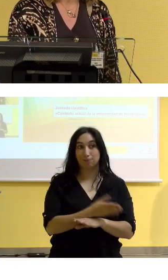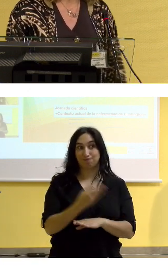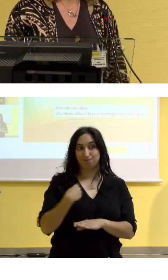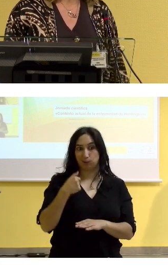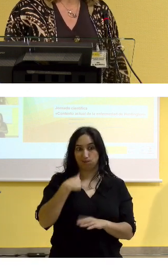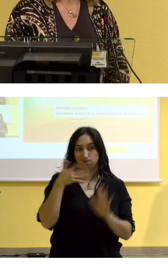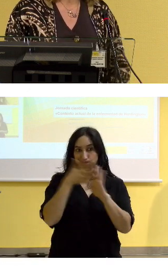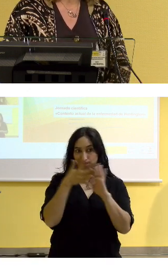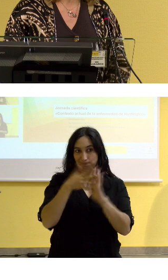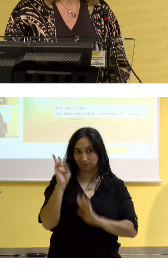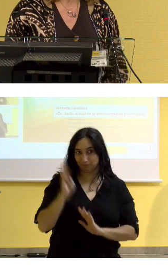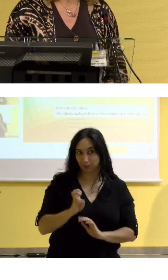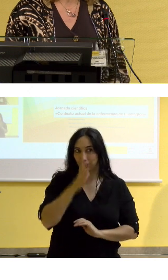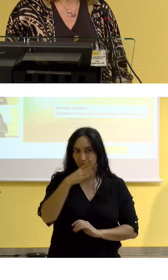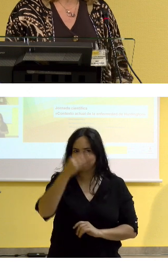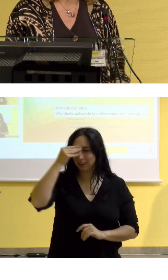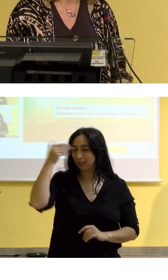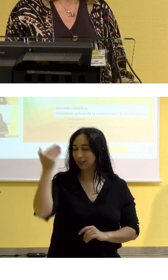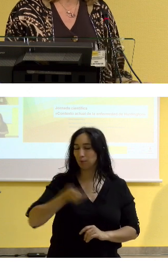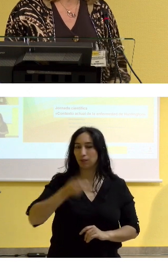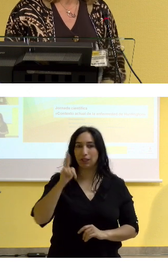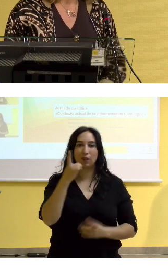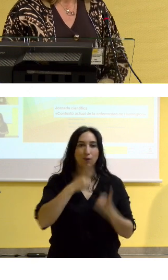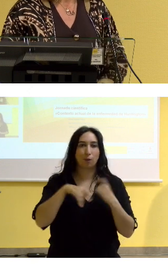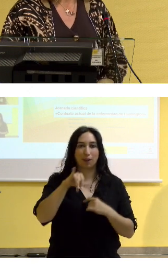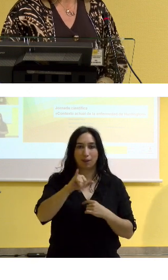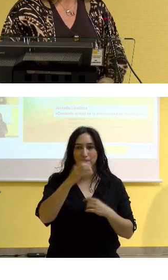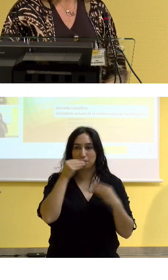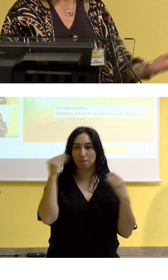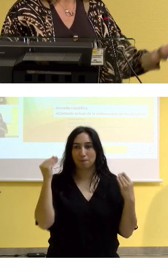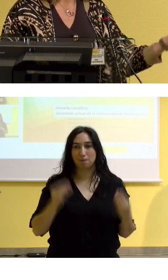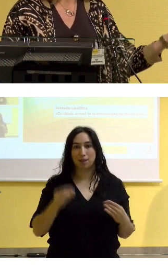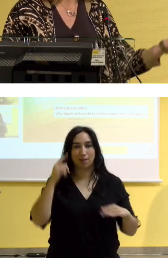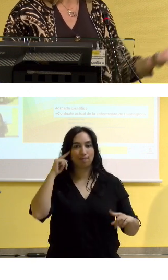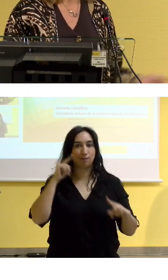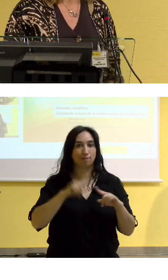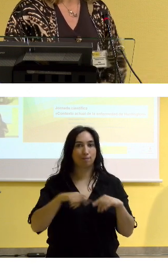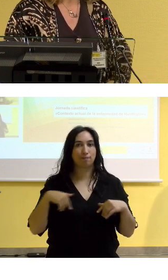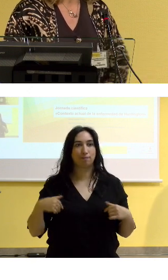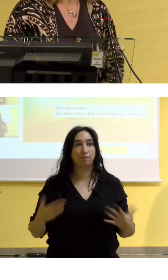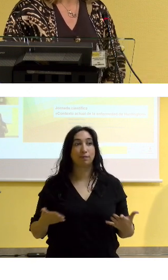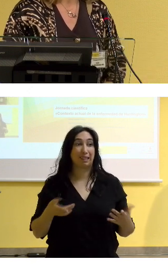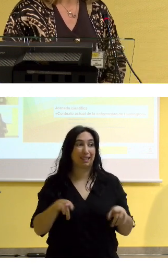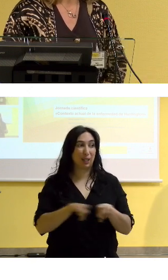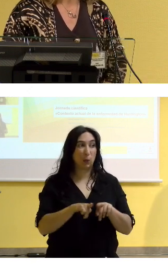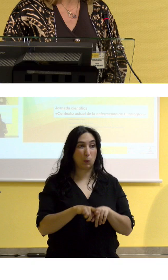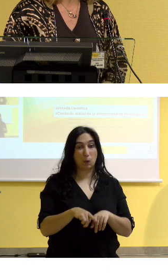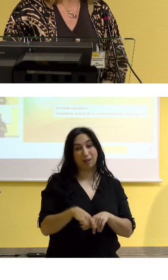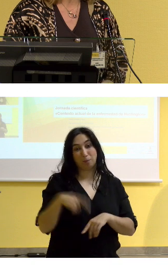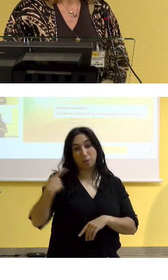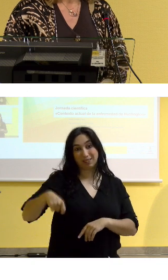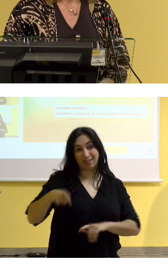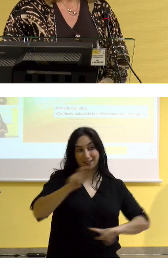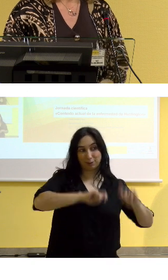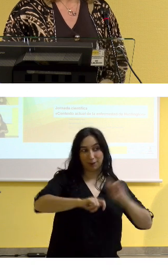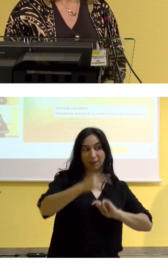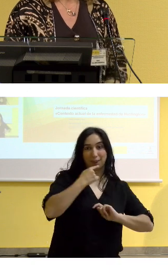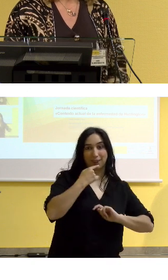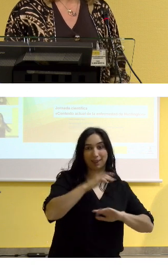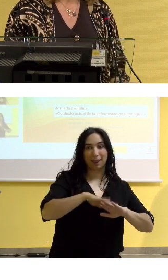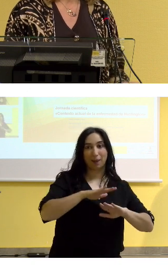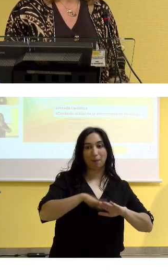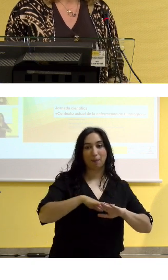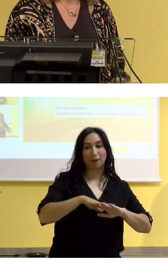a contaros, porque creo que es muy importante estar informados para poder hacer, pues como comunicaba el presidente de la asociación, un